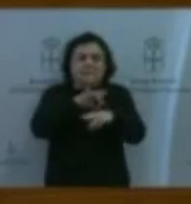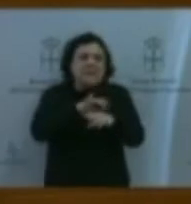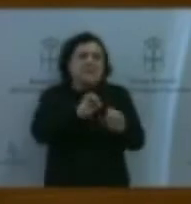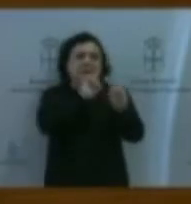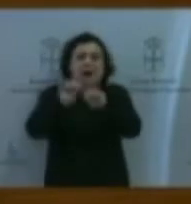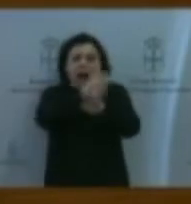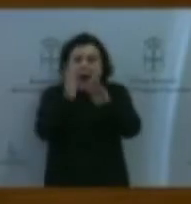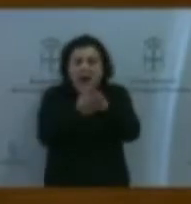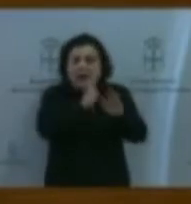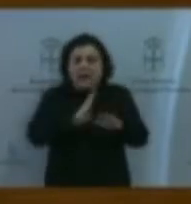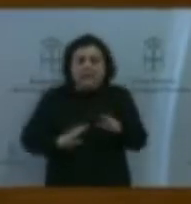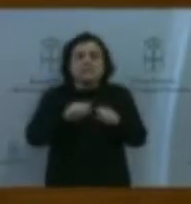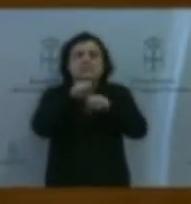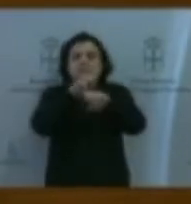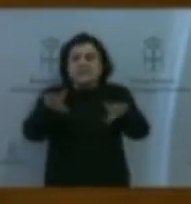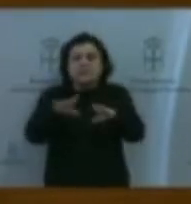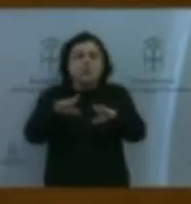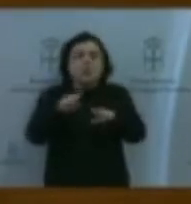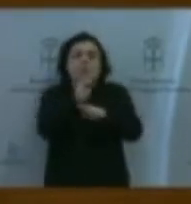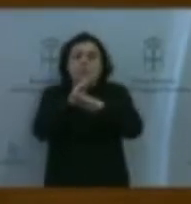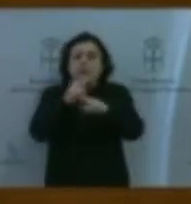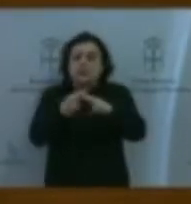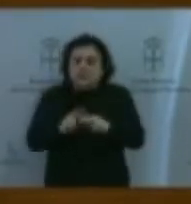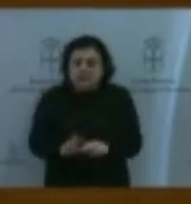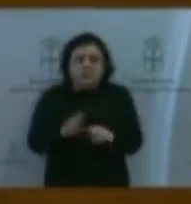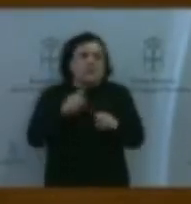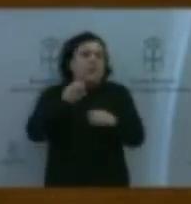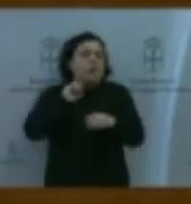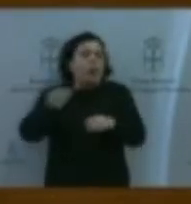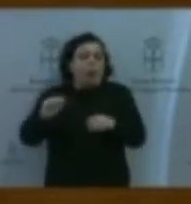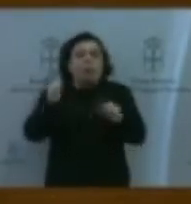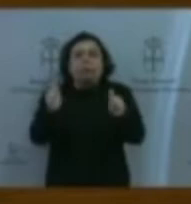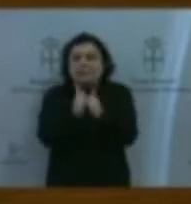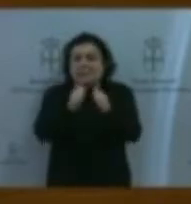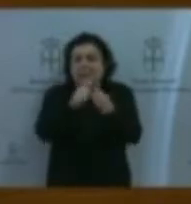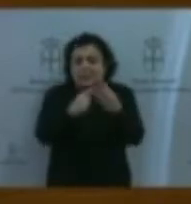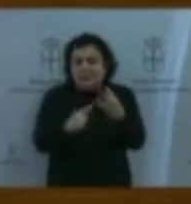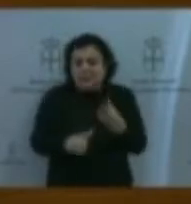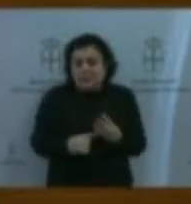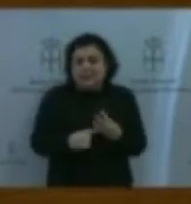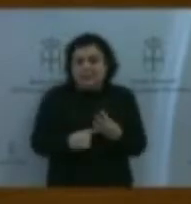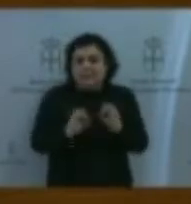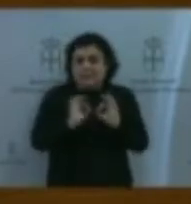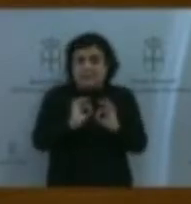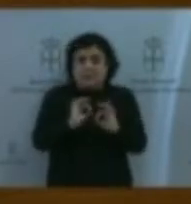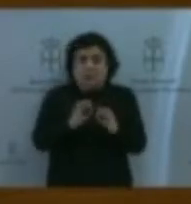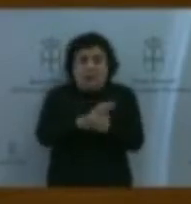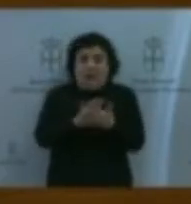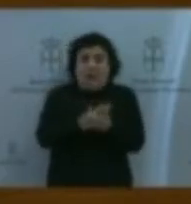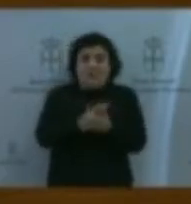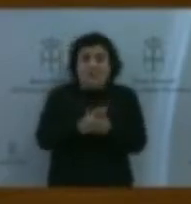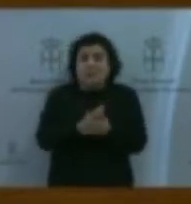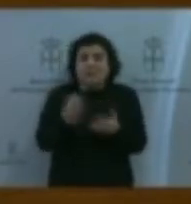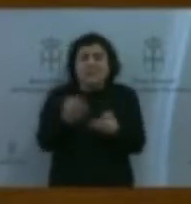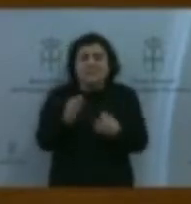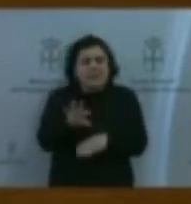0-3, dependencia. Y en este momento de decantación que le decía, Asturias puede ser muy distinta en